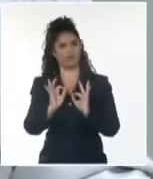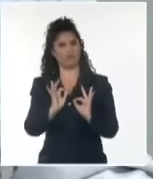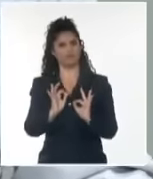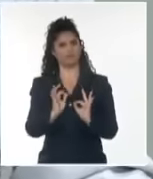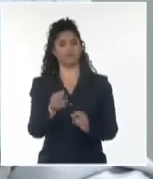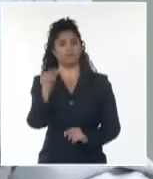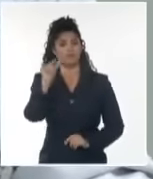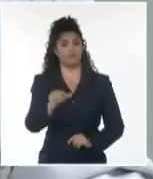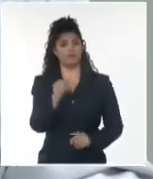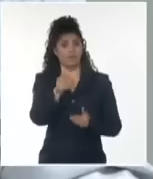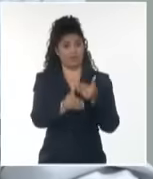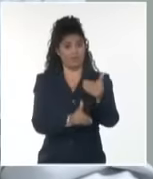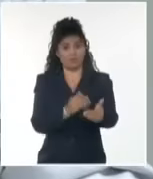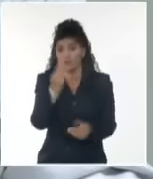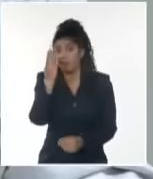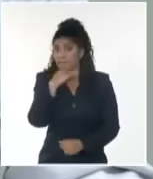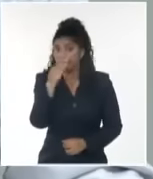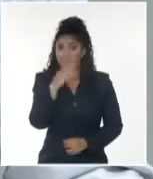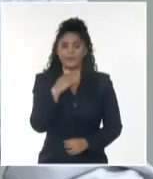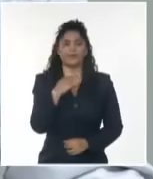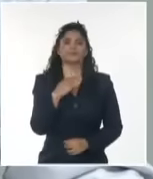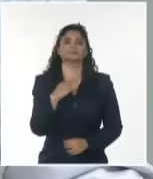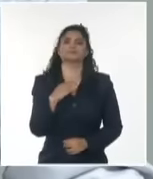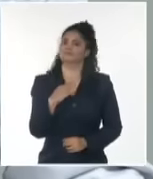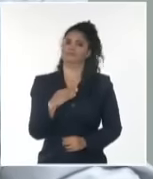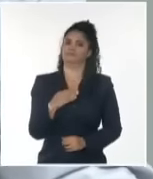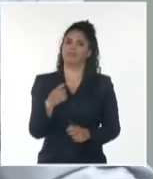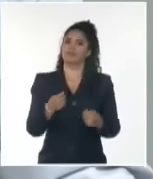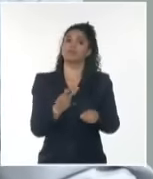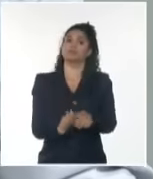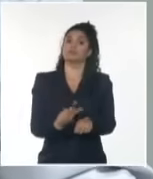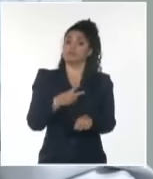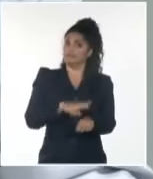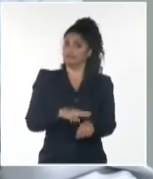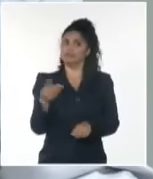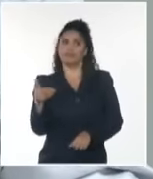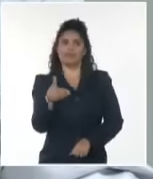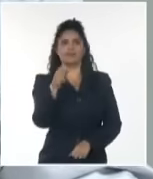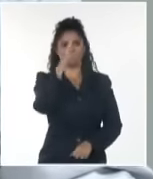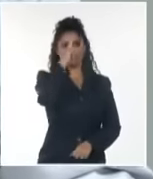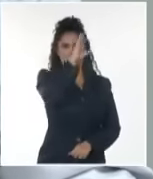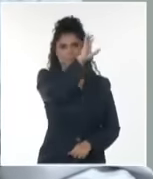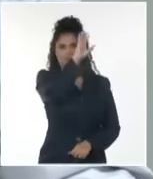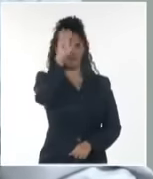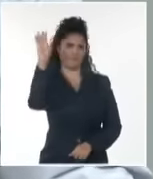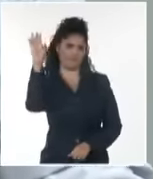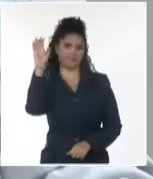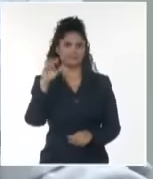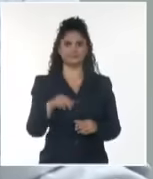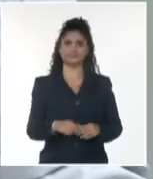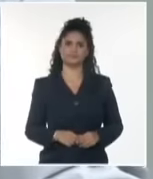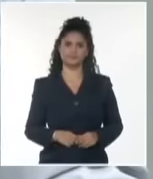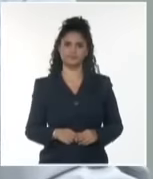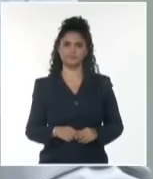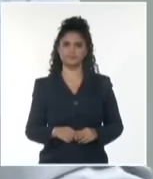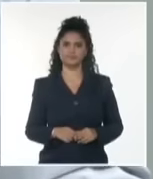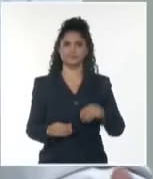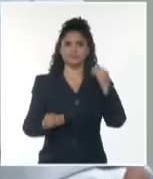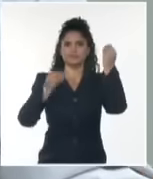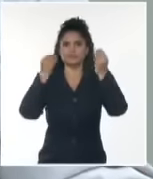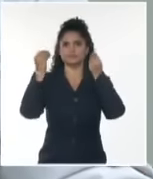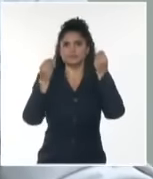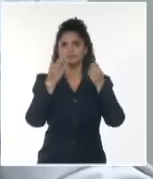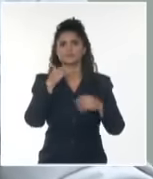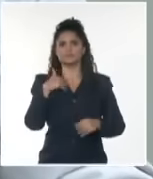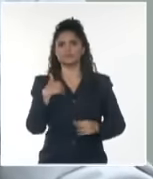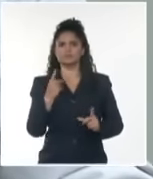complicación, claro, que estoy diciendo de entrada que no es lo más frecuente. Se han identificado, ustedes dirán, bueno, ¿y cómo lo encontraron? No, porque